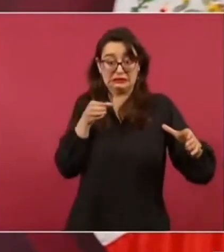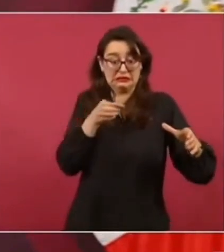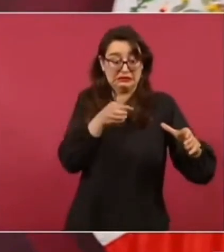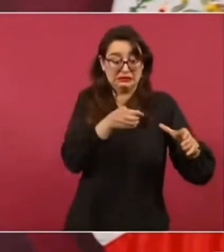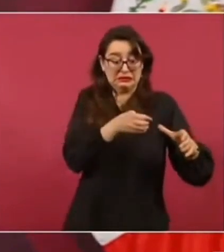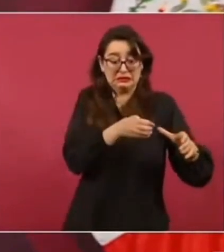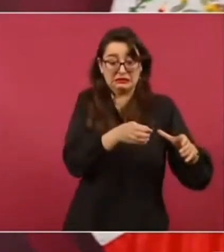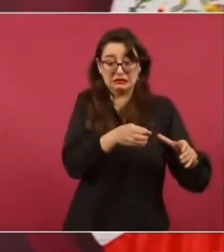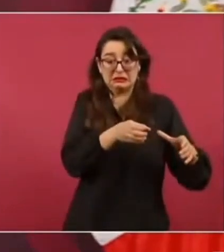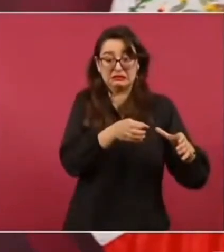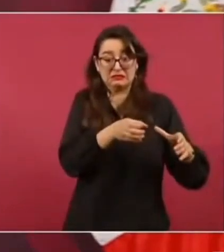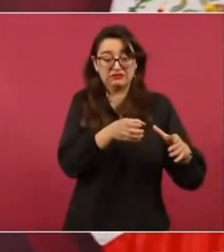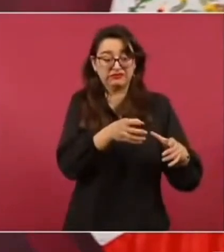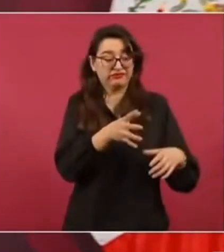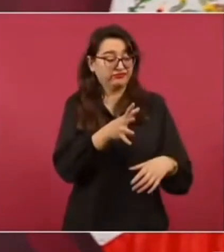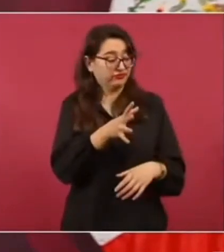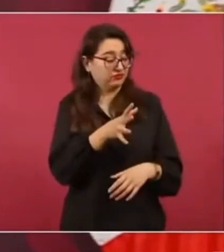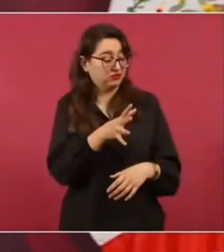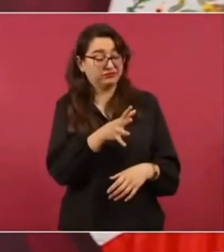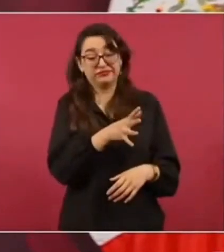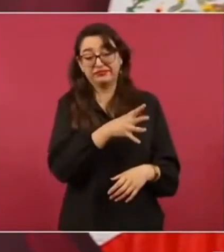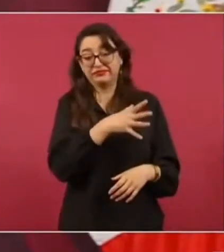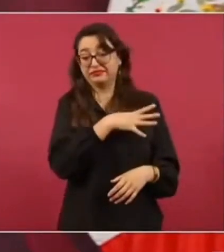No en la vanguardia, sino en la retaguardia.